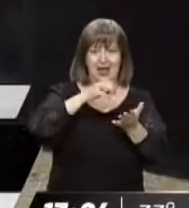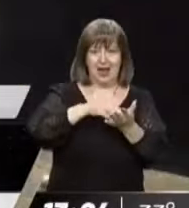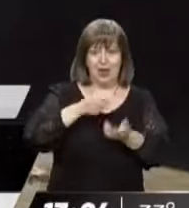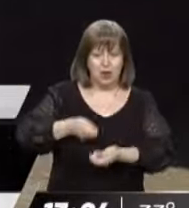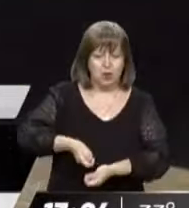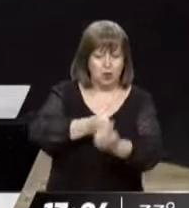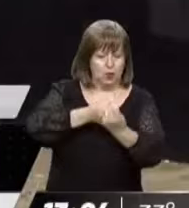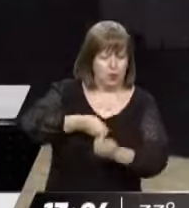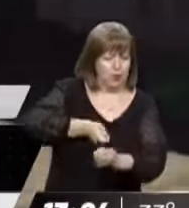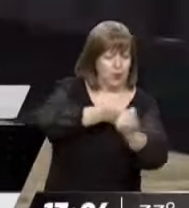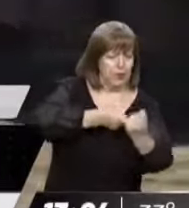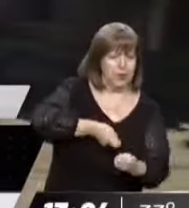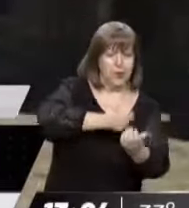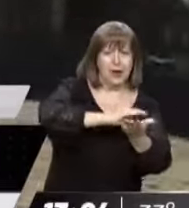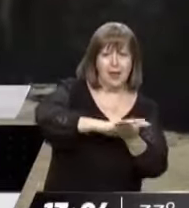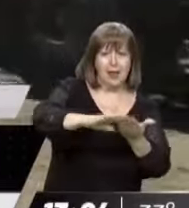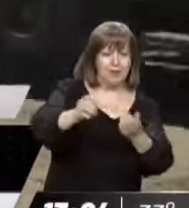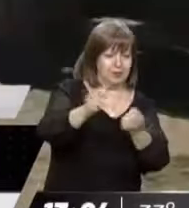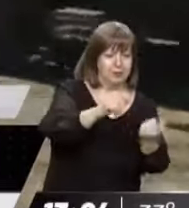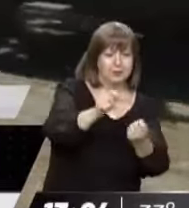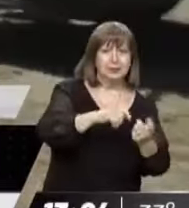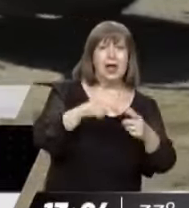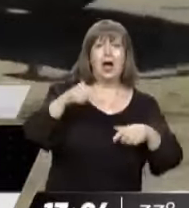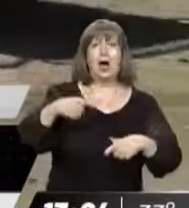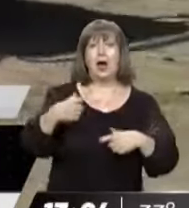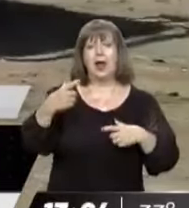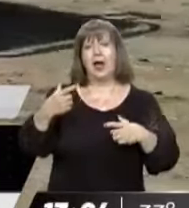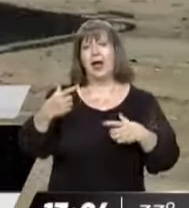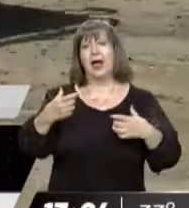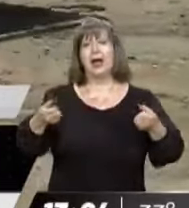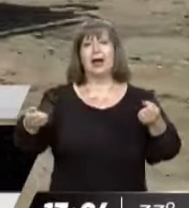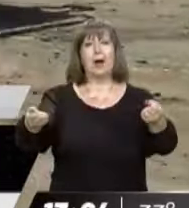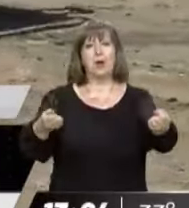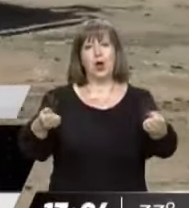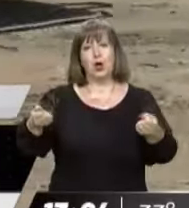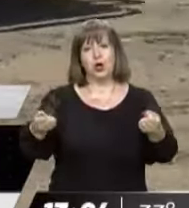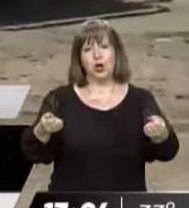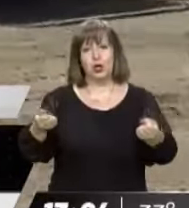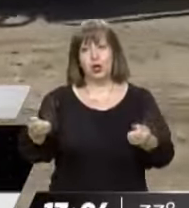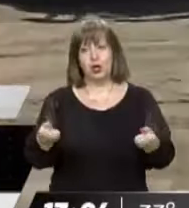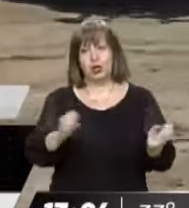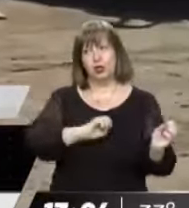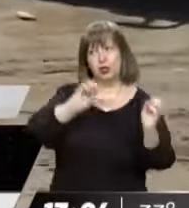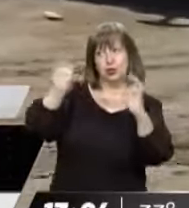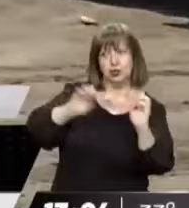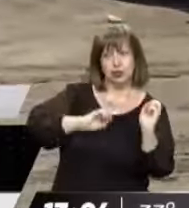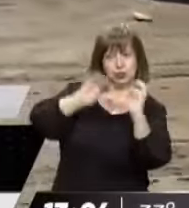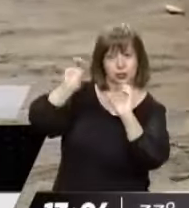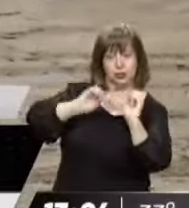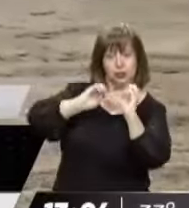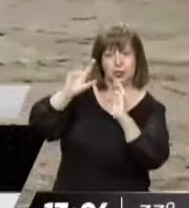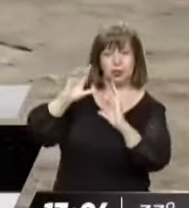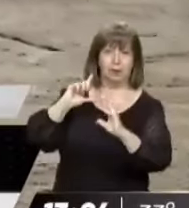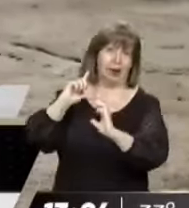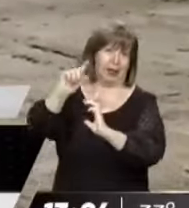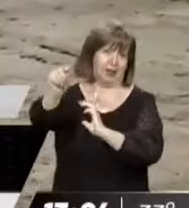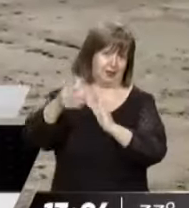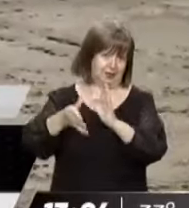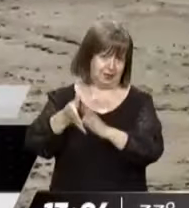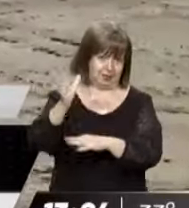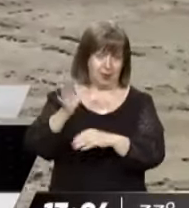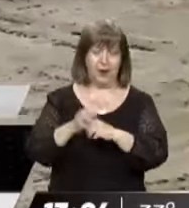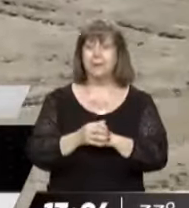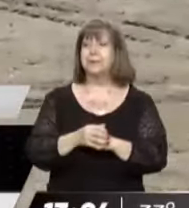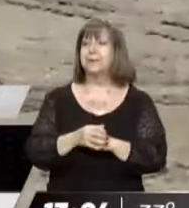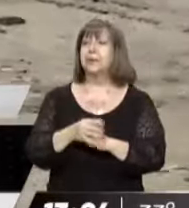para ahí sí poder empezar con la reconstrucción. Sí, escucho. Comentario al margen, acá estamos con Marce Navarro también,